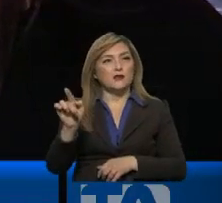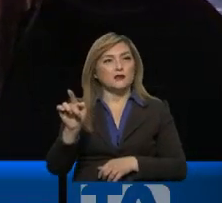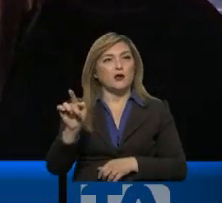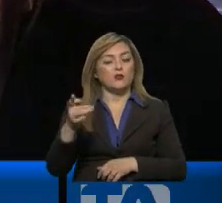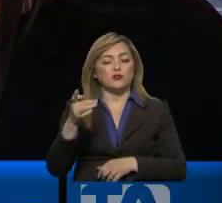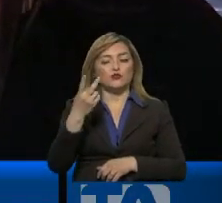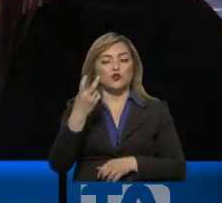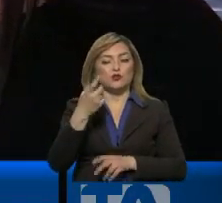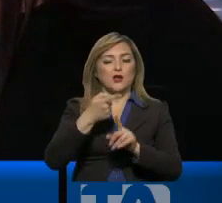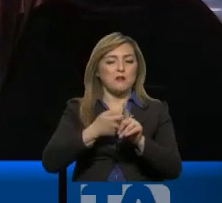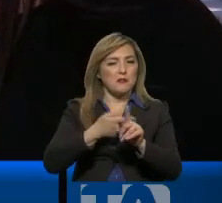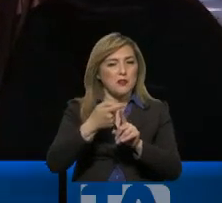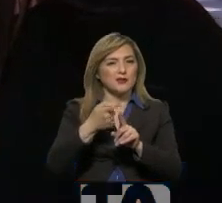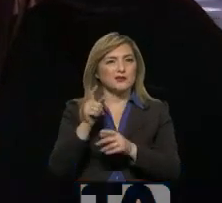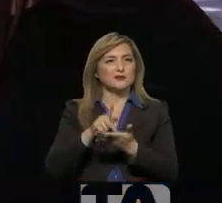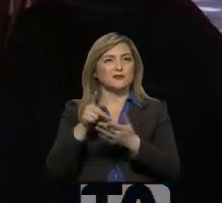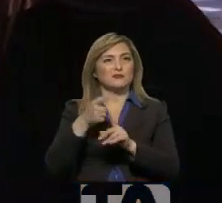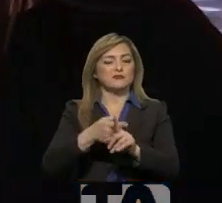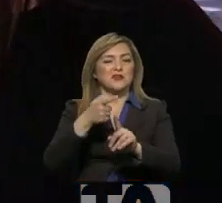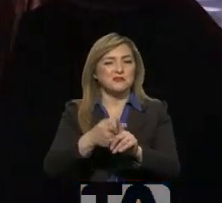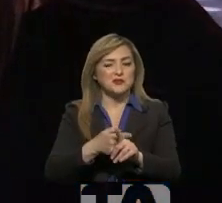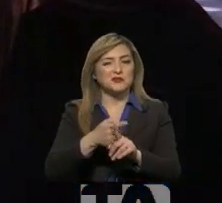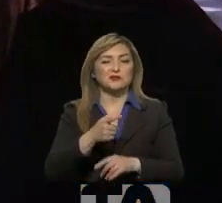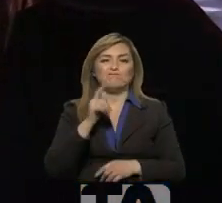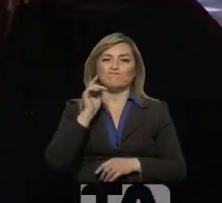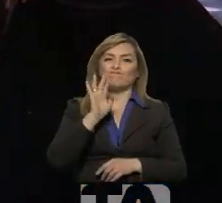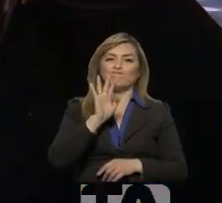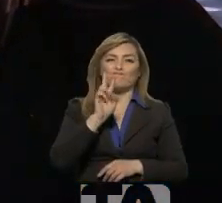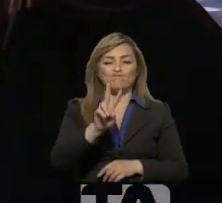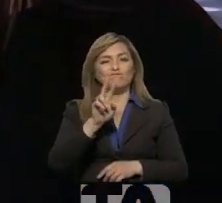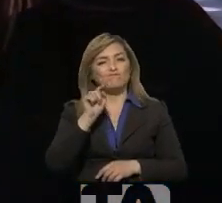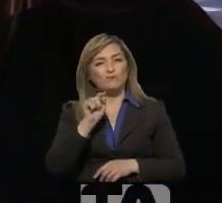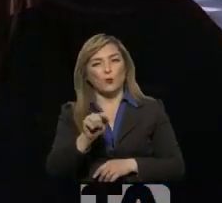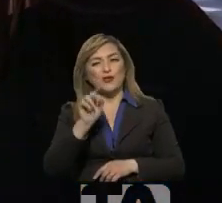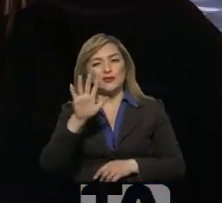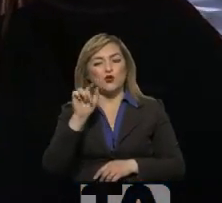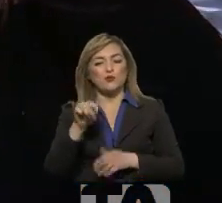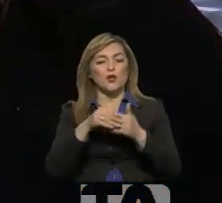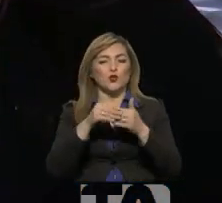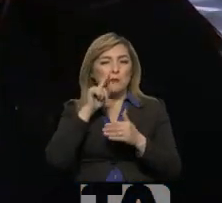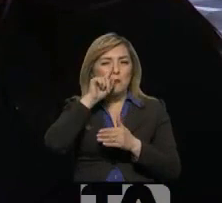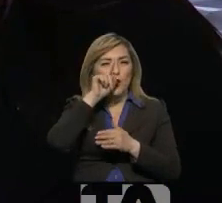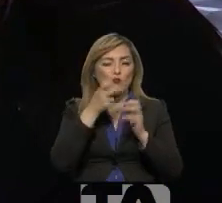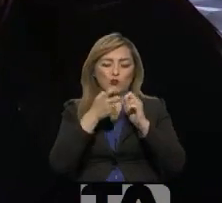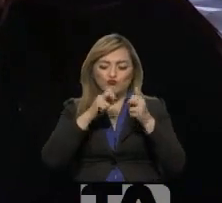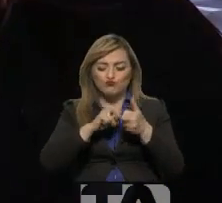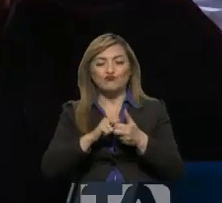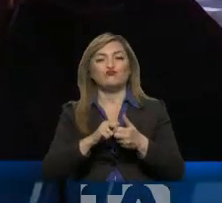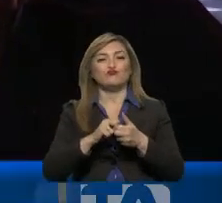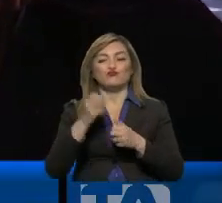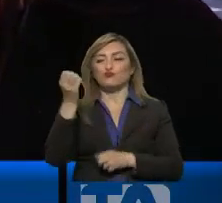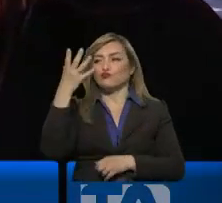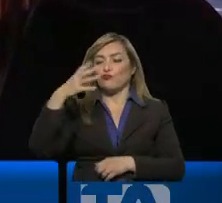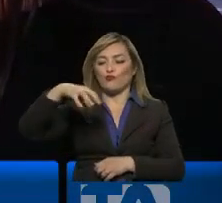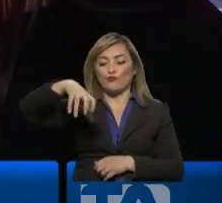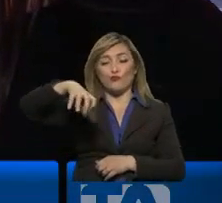entre $1,000 y $5,000. Entonces, imagínense lo que están debiendo. Más problemas con empleados, temas de luz y